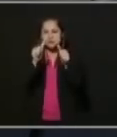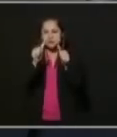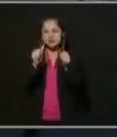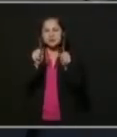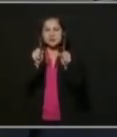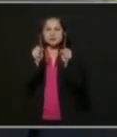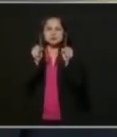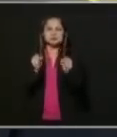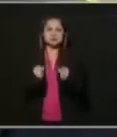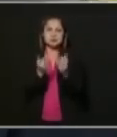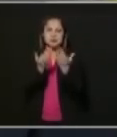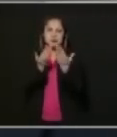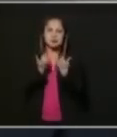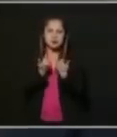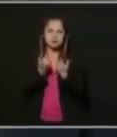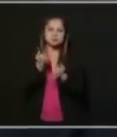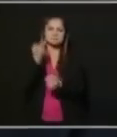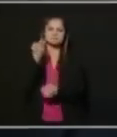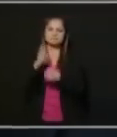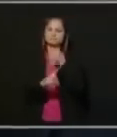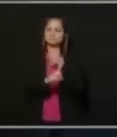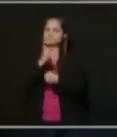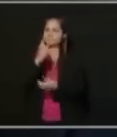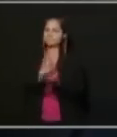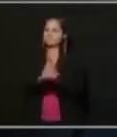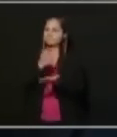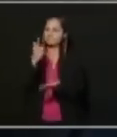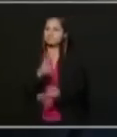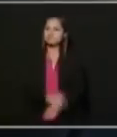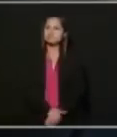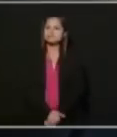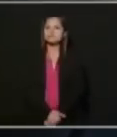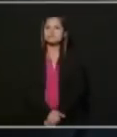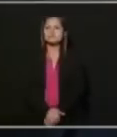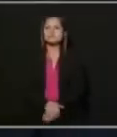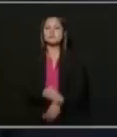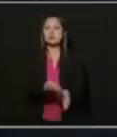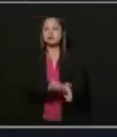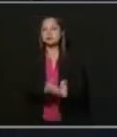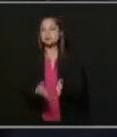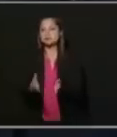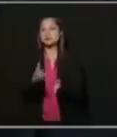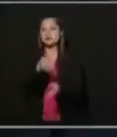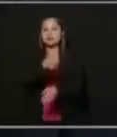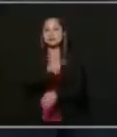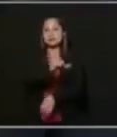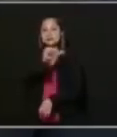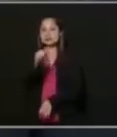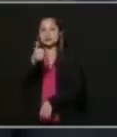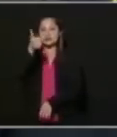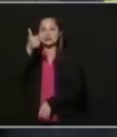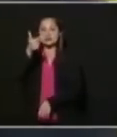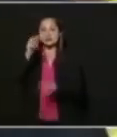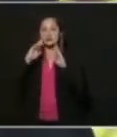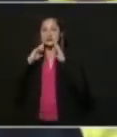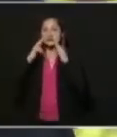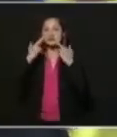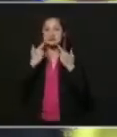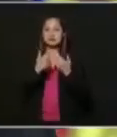luego a las 7, cuando yo termine esa reunión de gabinete, voy a